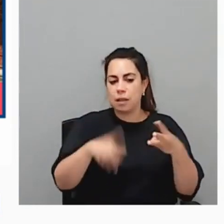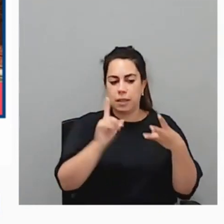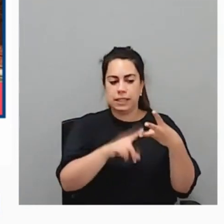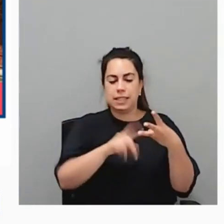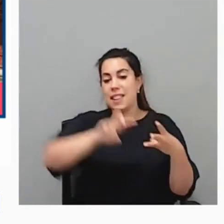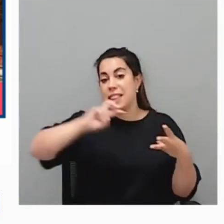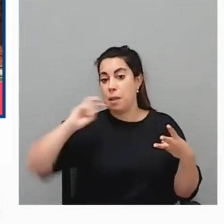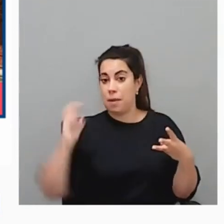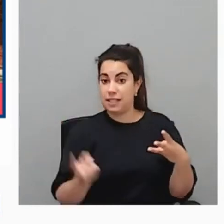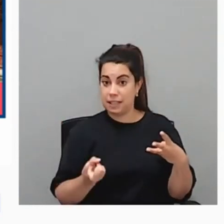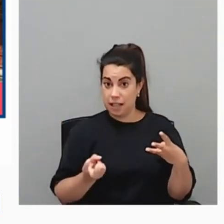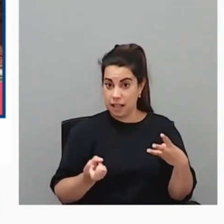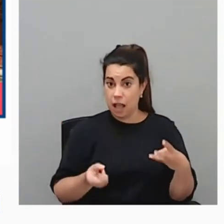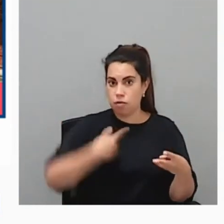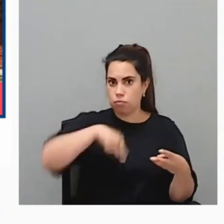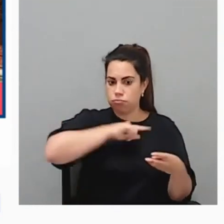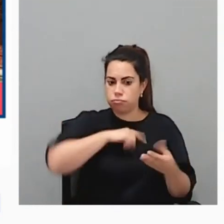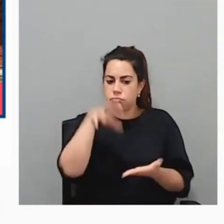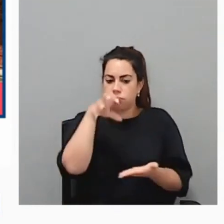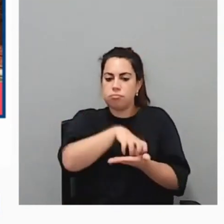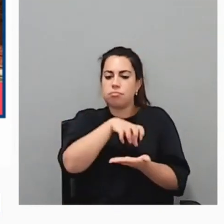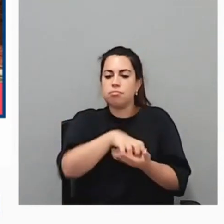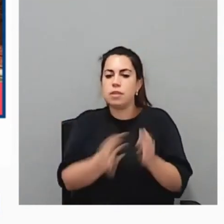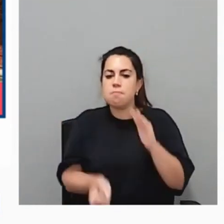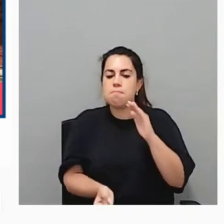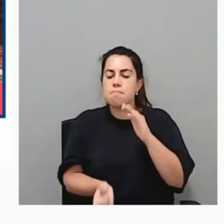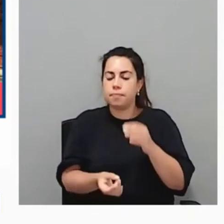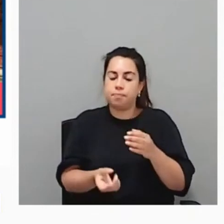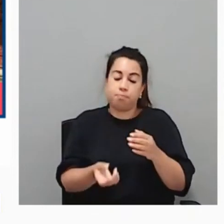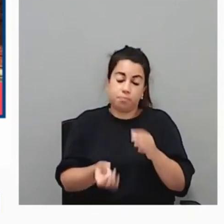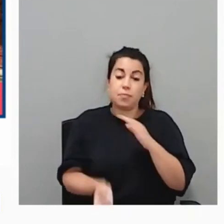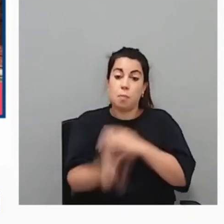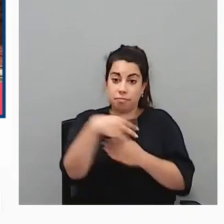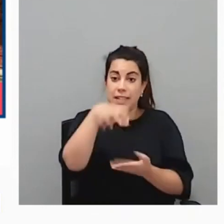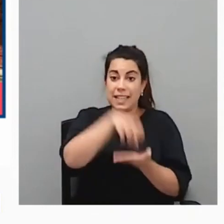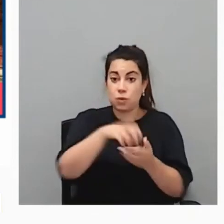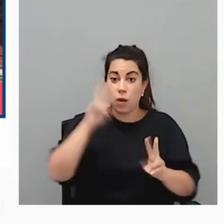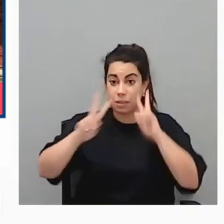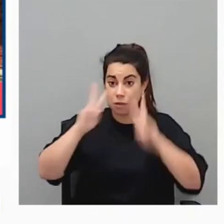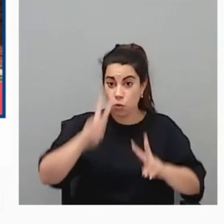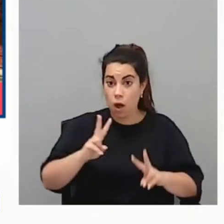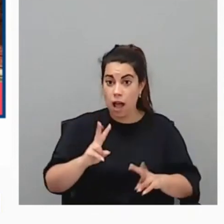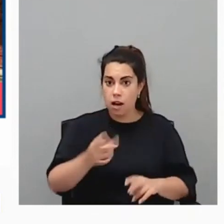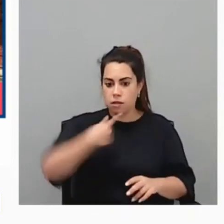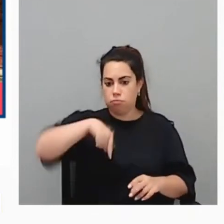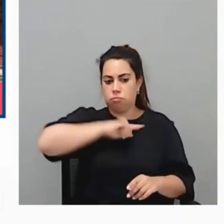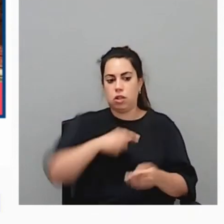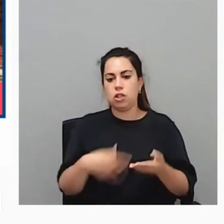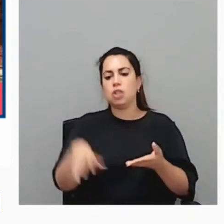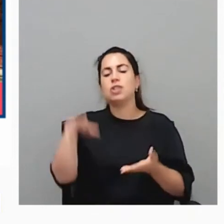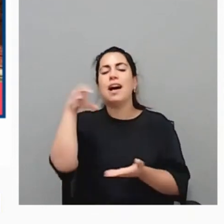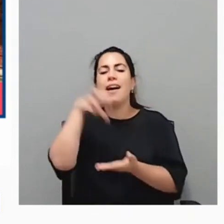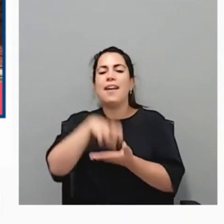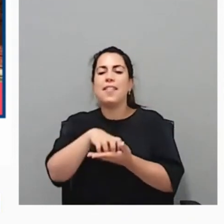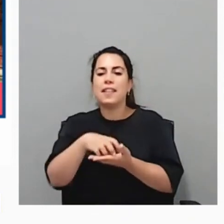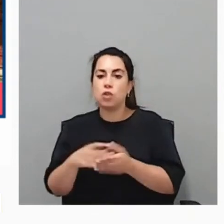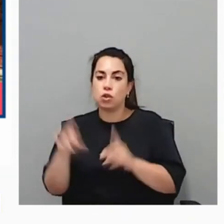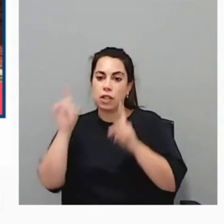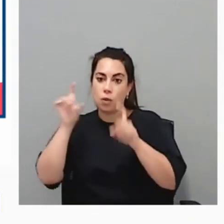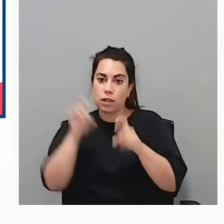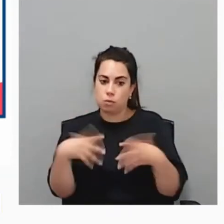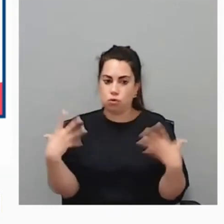fundamos escuelas visuales, que lo que estamos haciendo es trabajar con centros educativos, actualmente dentro de